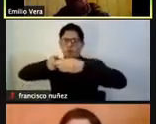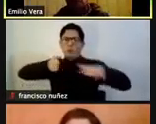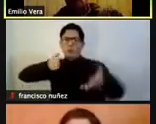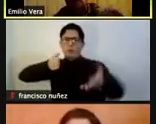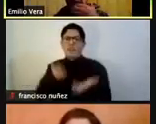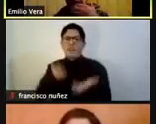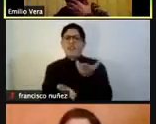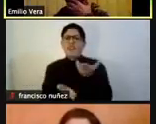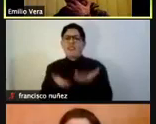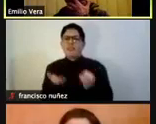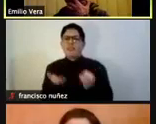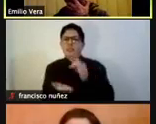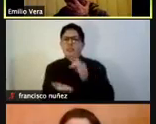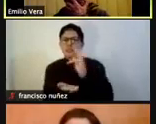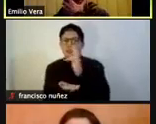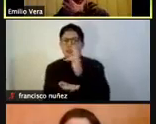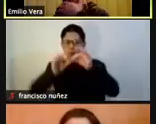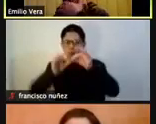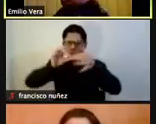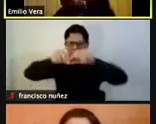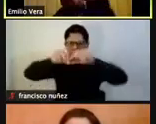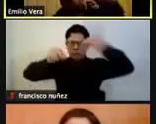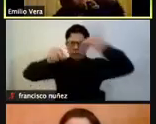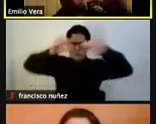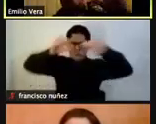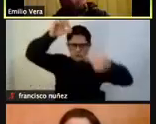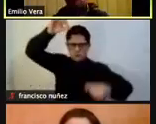medir magnetismo terrestre,